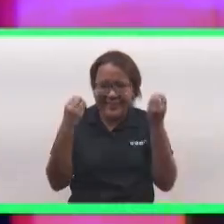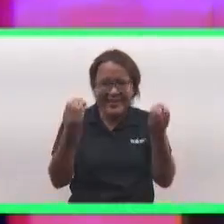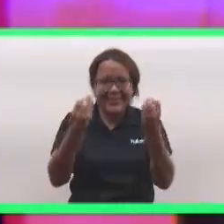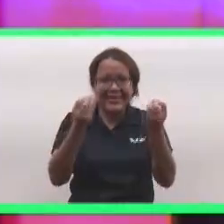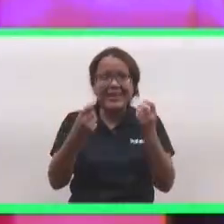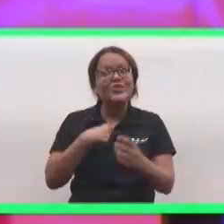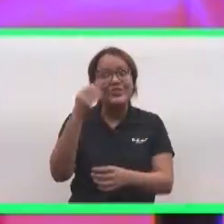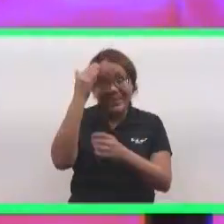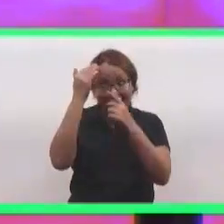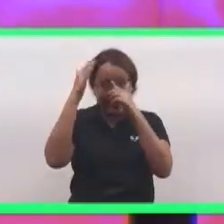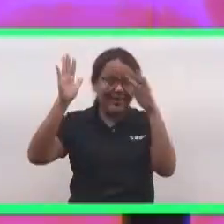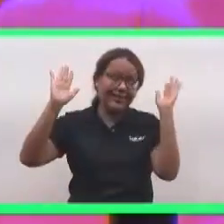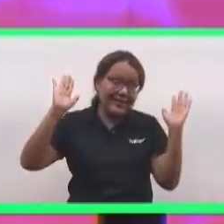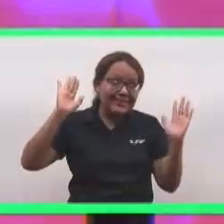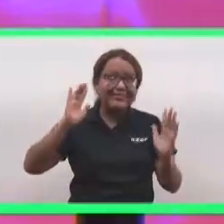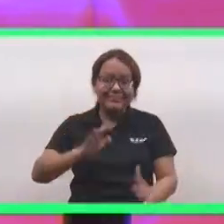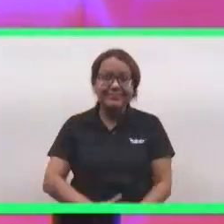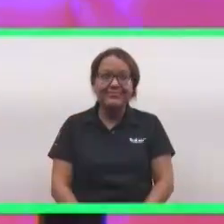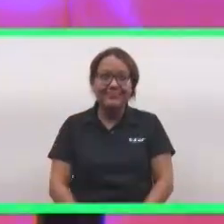Yo sabía.